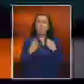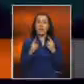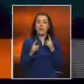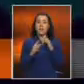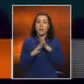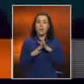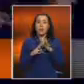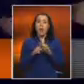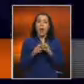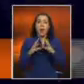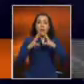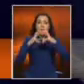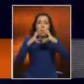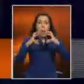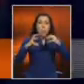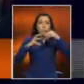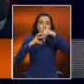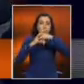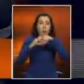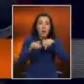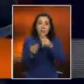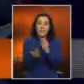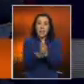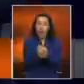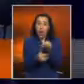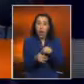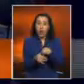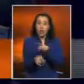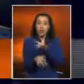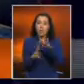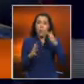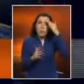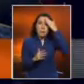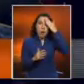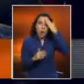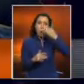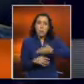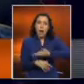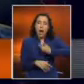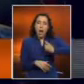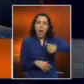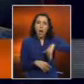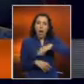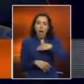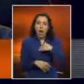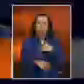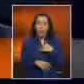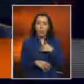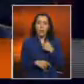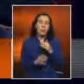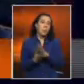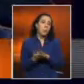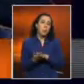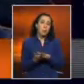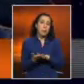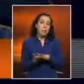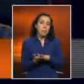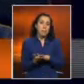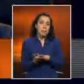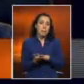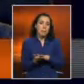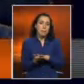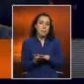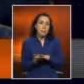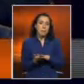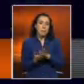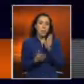nada como en una burbuja acá. Yo encuentro que en este colegio son súper preocupados de nosotros. Y, por ejemplo, por eso